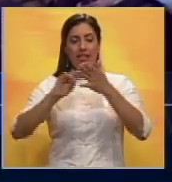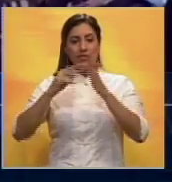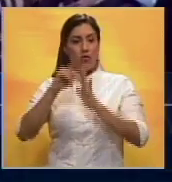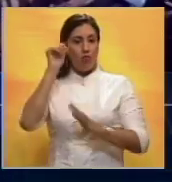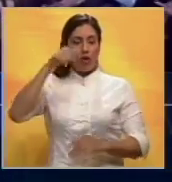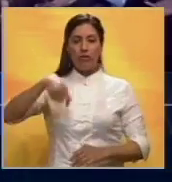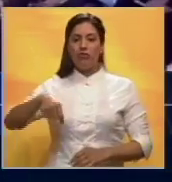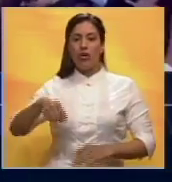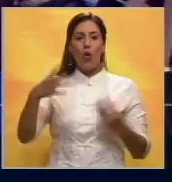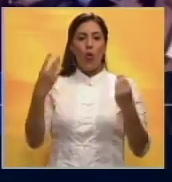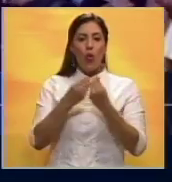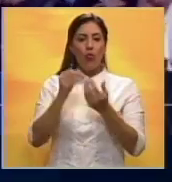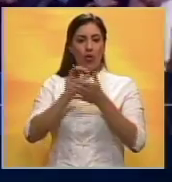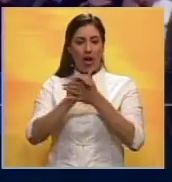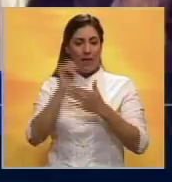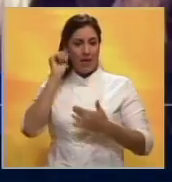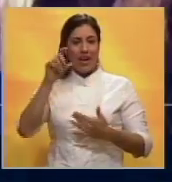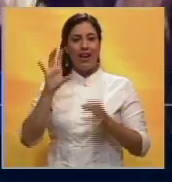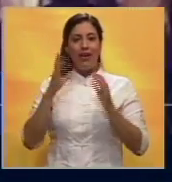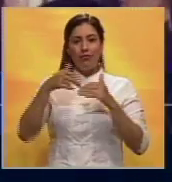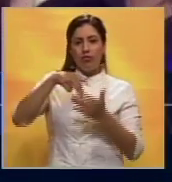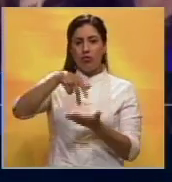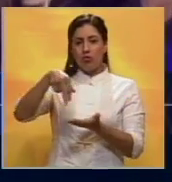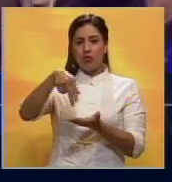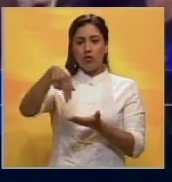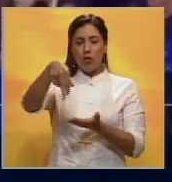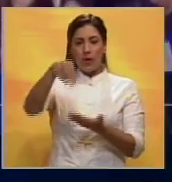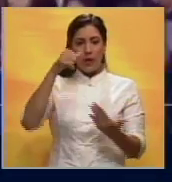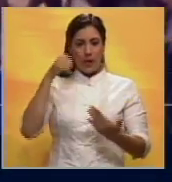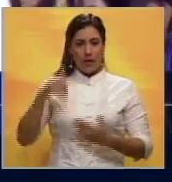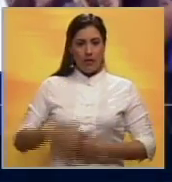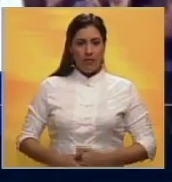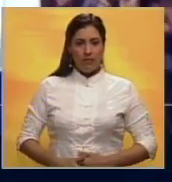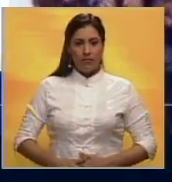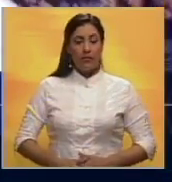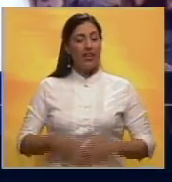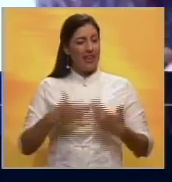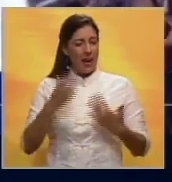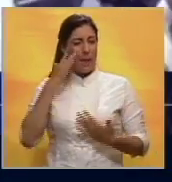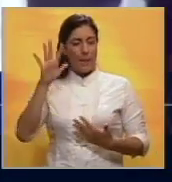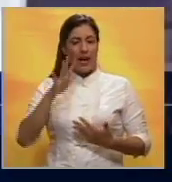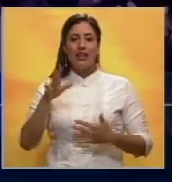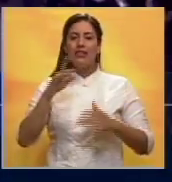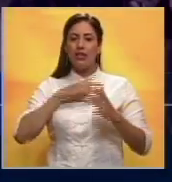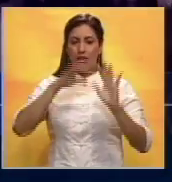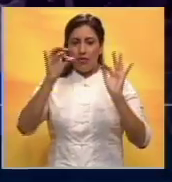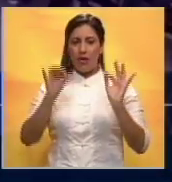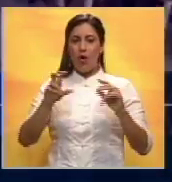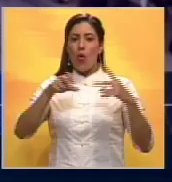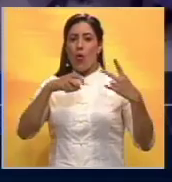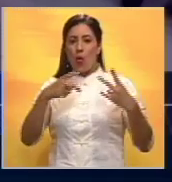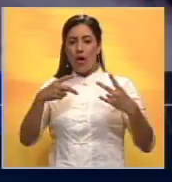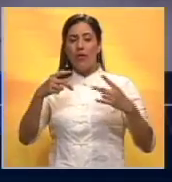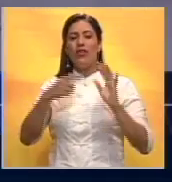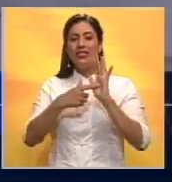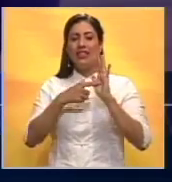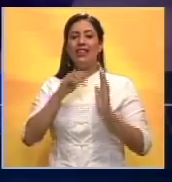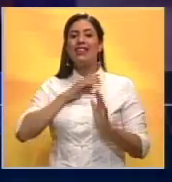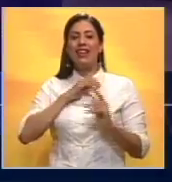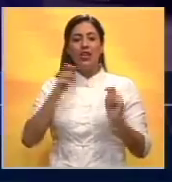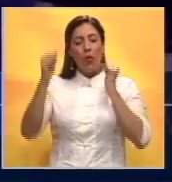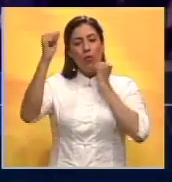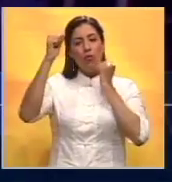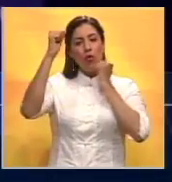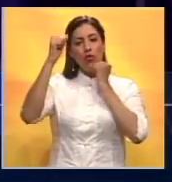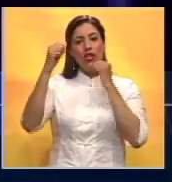fue la primera junto a sus compañeras en llevarlo durante la pasarela de Tommy hilfer lo que parecía parte del estilismo de la nueva colección resultó ser una